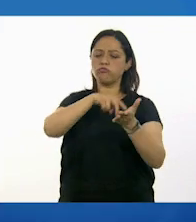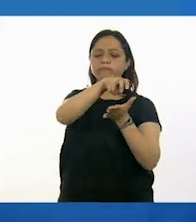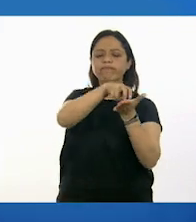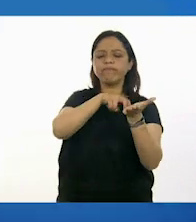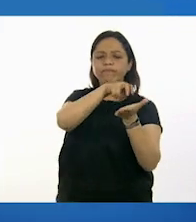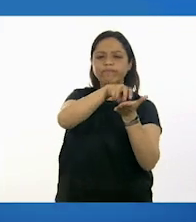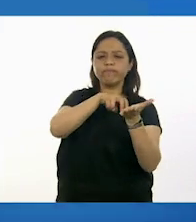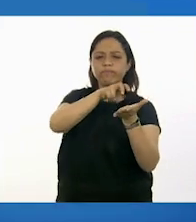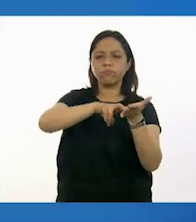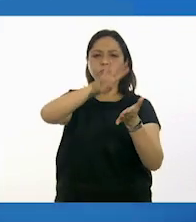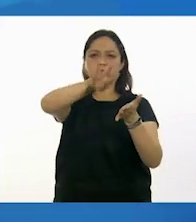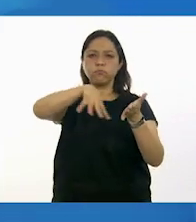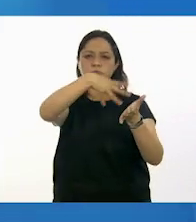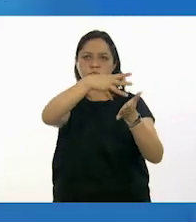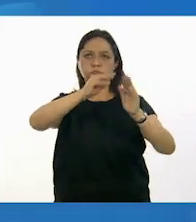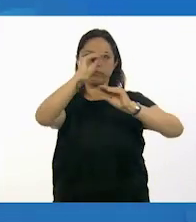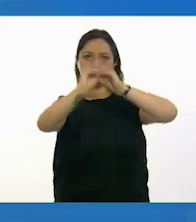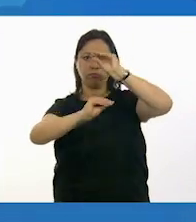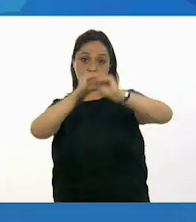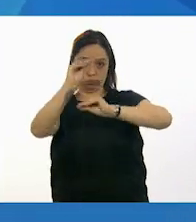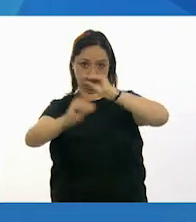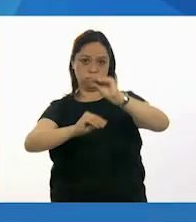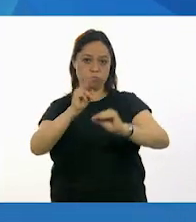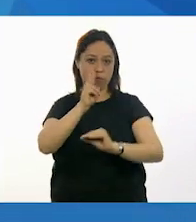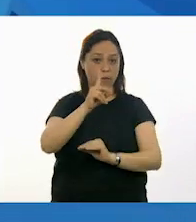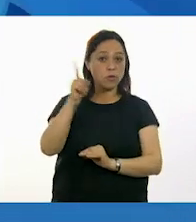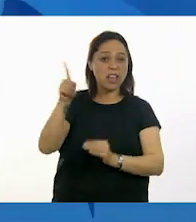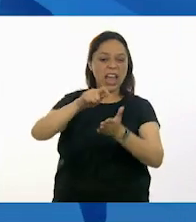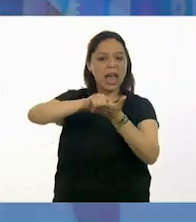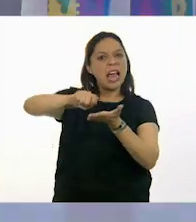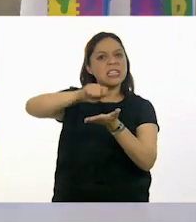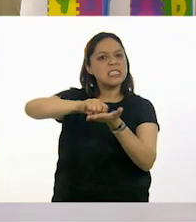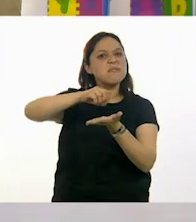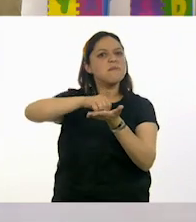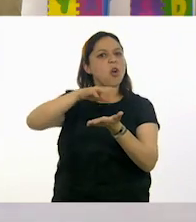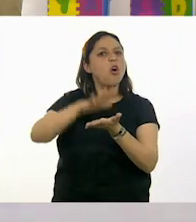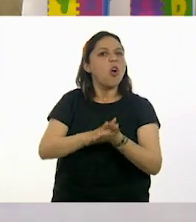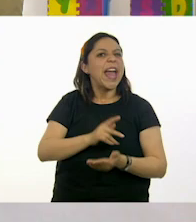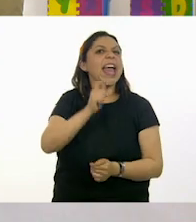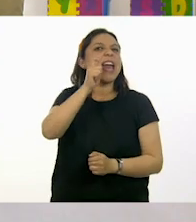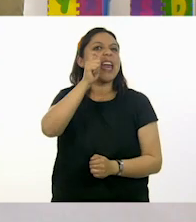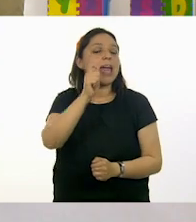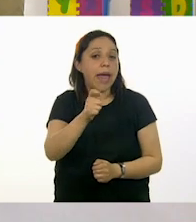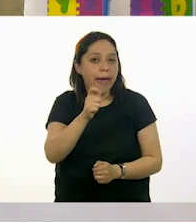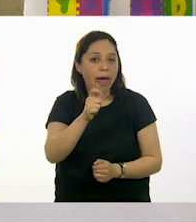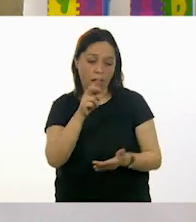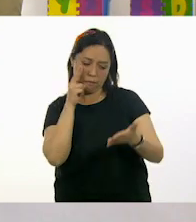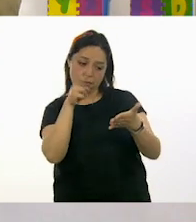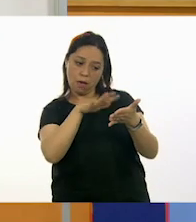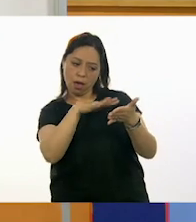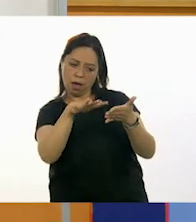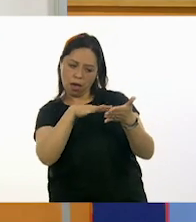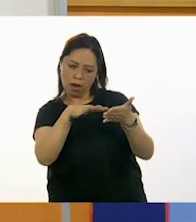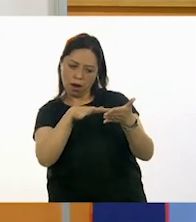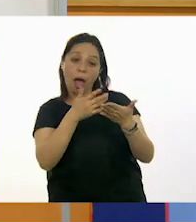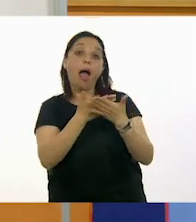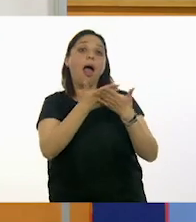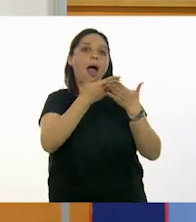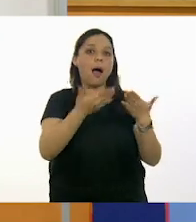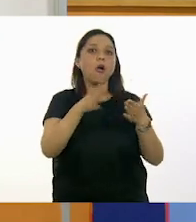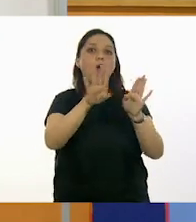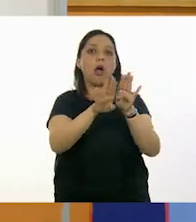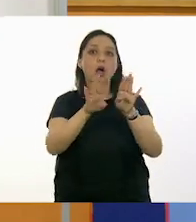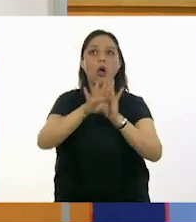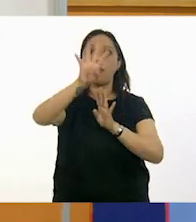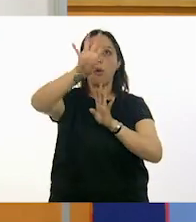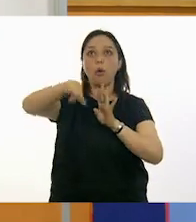tabla de doble entrada. Muy bien, vamos a ver lo que escribió Esteban para ver cómo es, cómo podemos nosotros ir acomodando esa información en nuestra